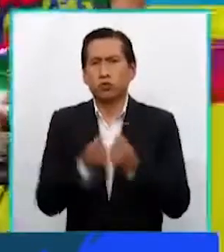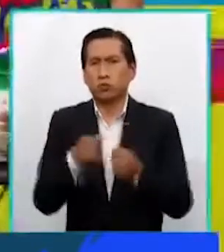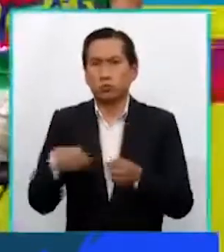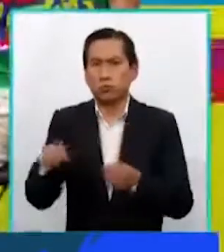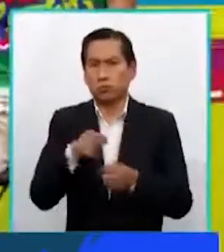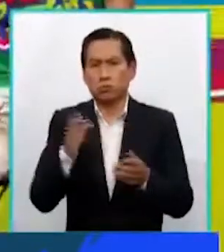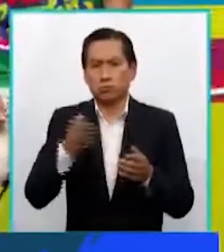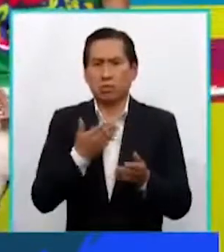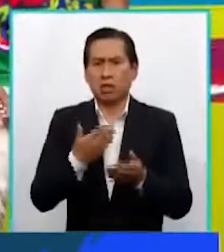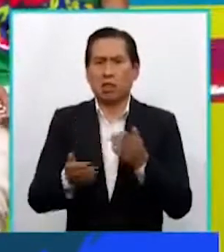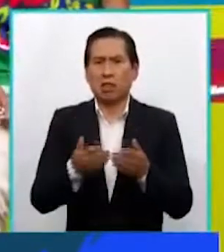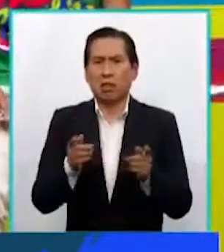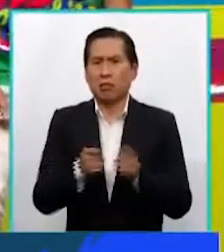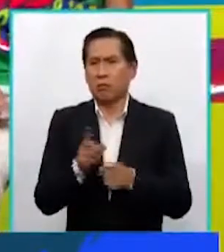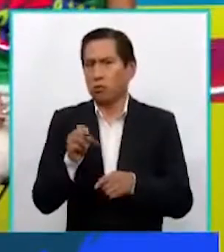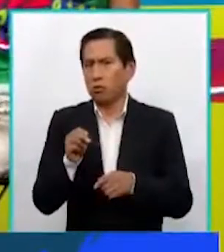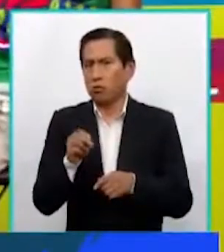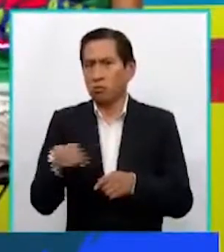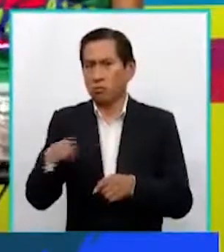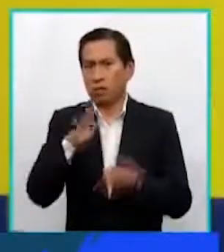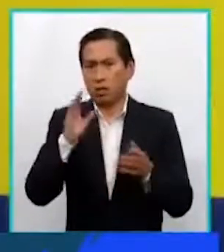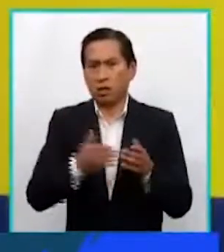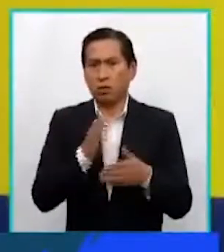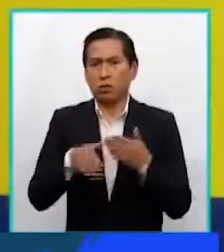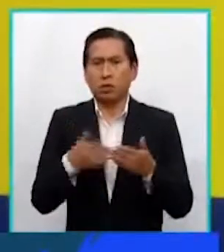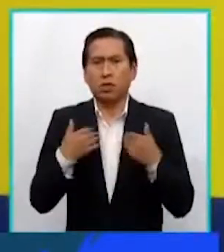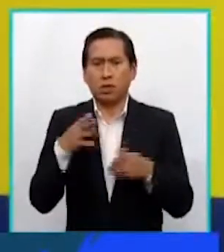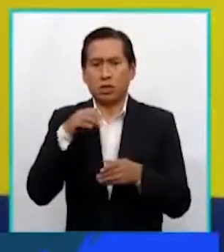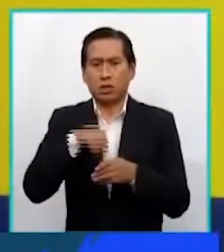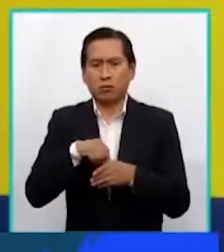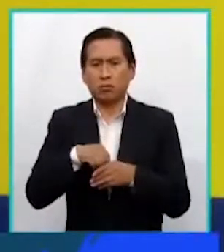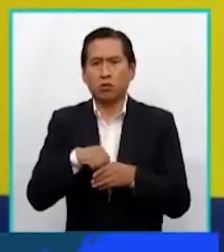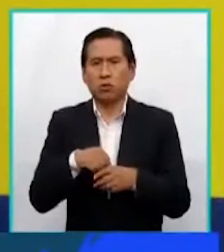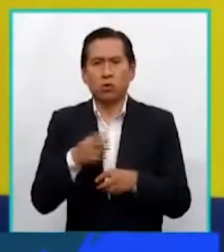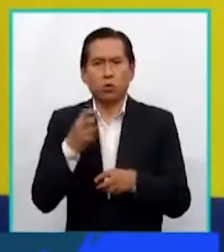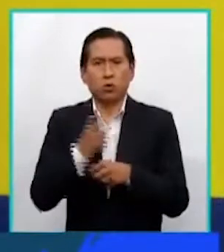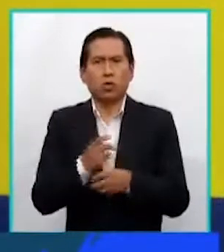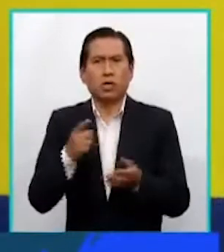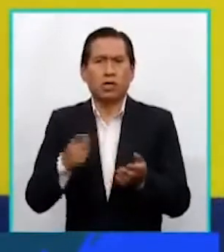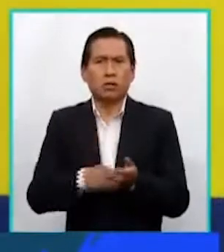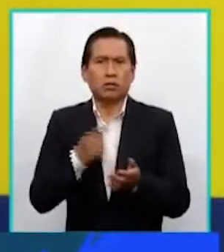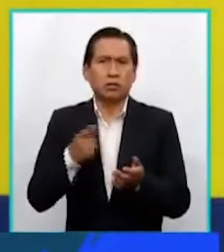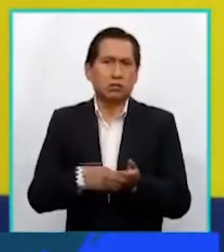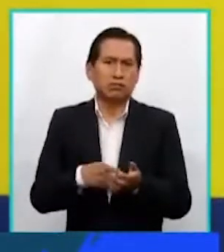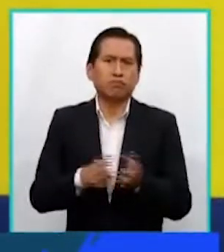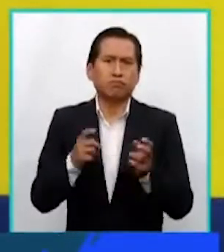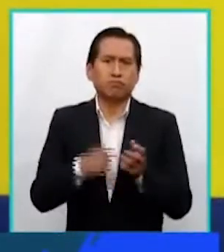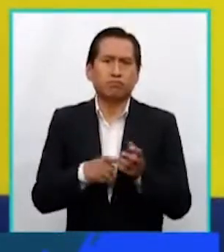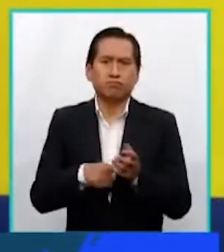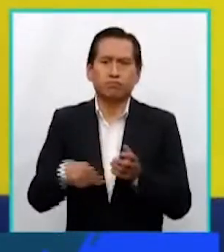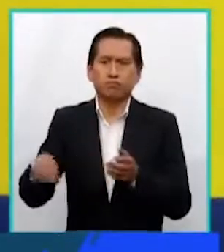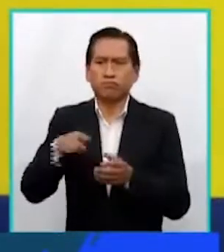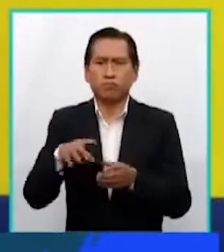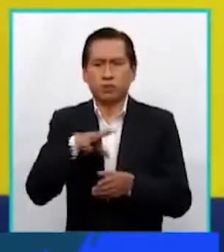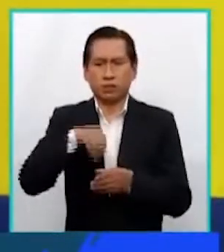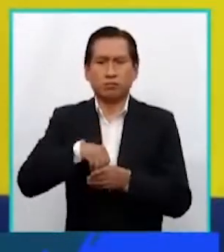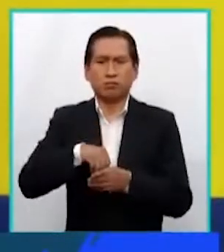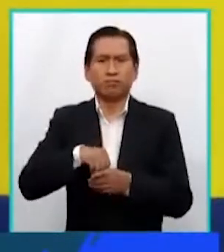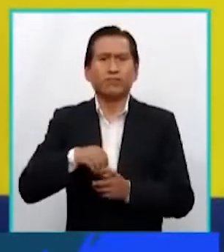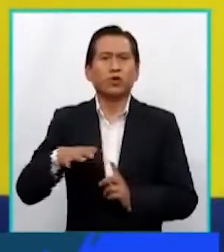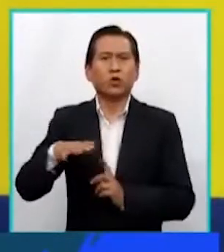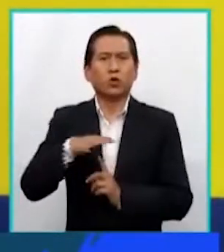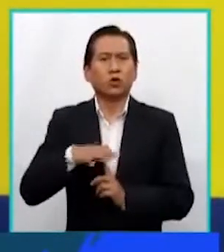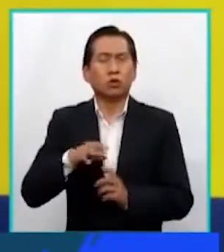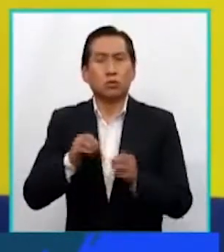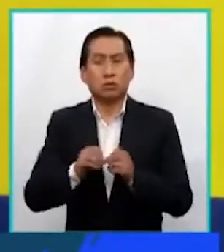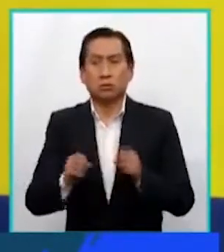no cantan cualquier cosita. Todas sus canciones tienen un trasfondo bien duro, a veces en relación con el contexto que estamos viviendo, pero